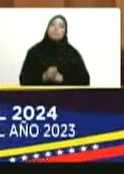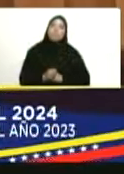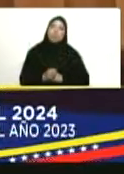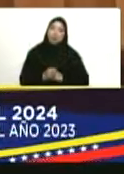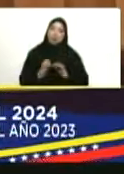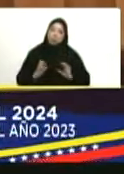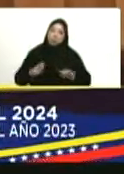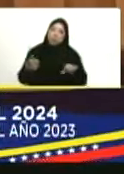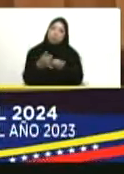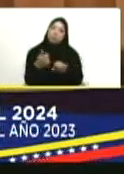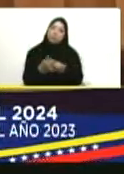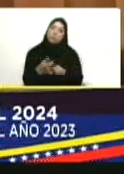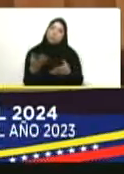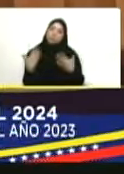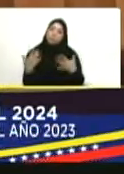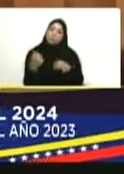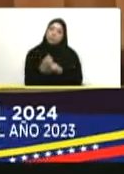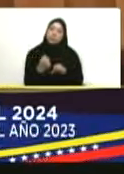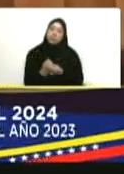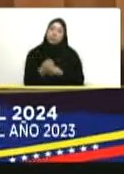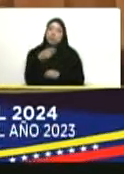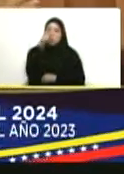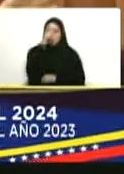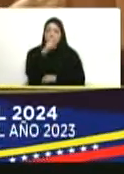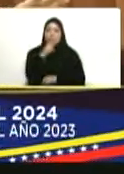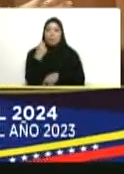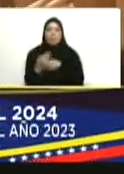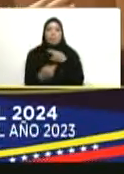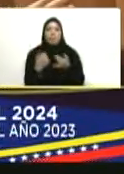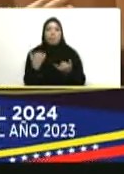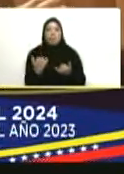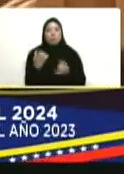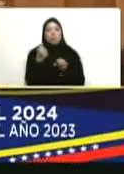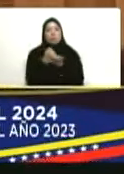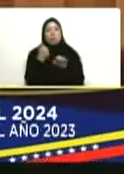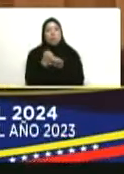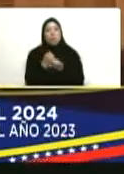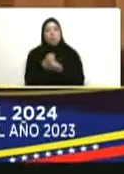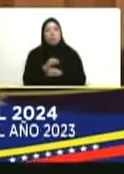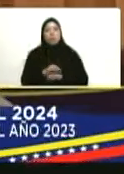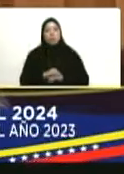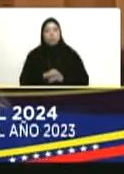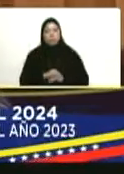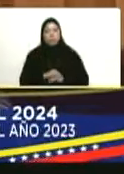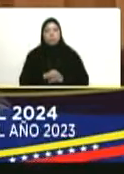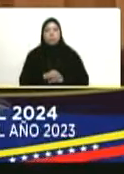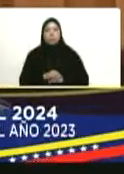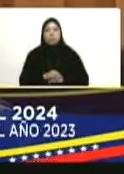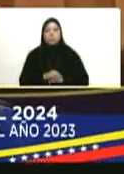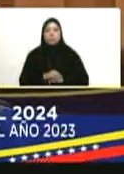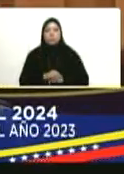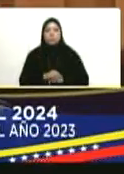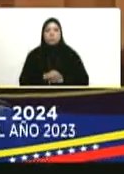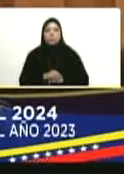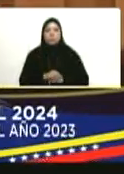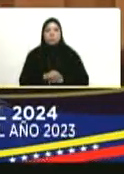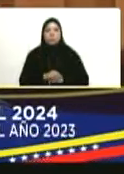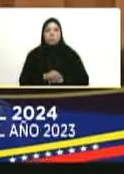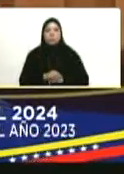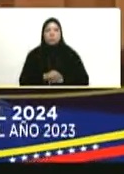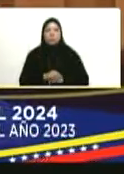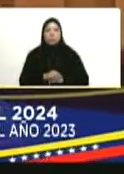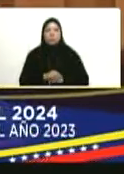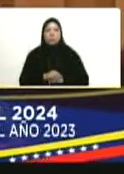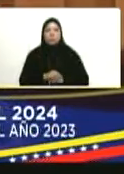moviéndose, desesperado. Algún día revelaremos algunos secretos, Jorge, de las presiones que trataron